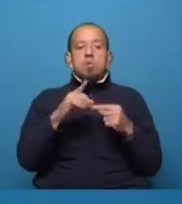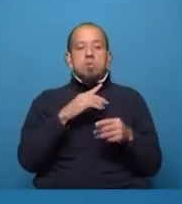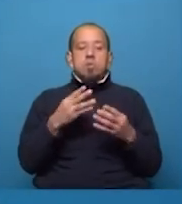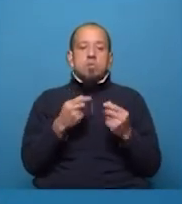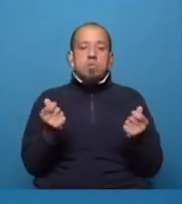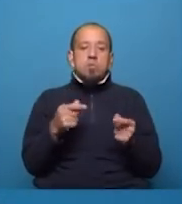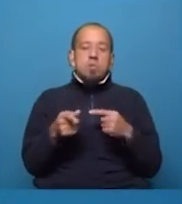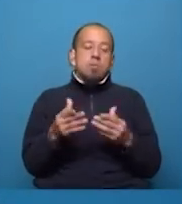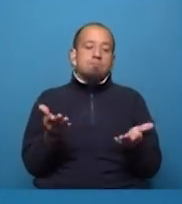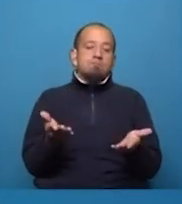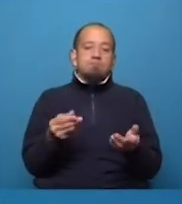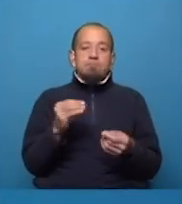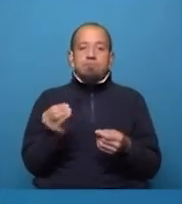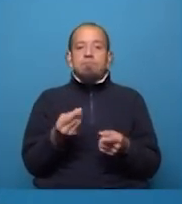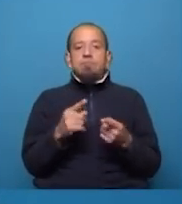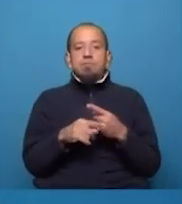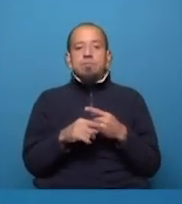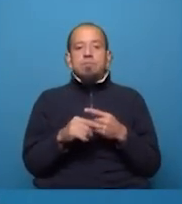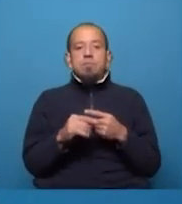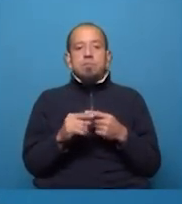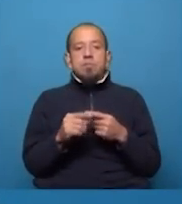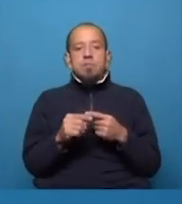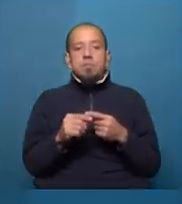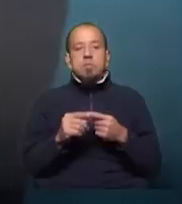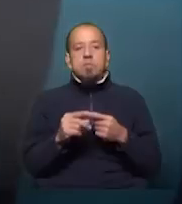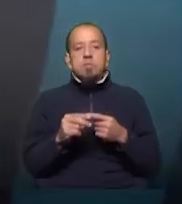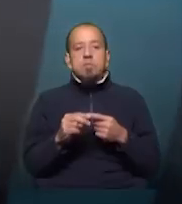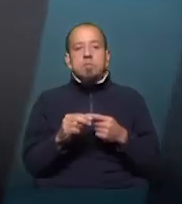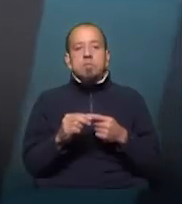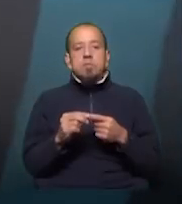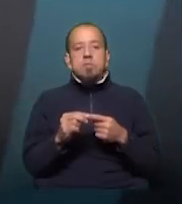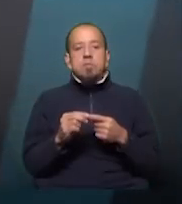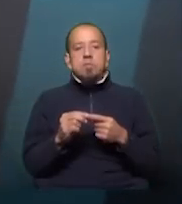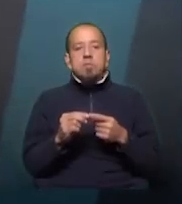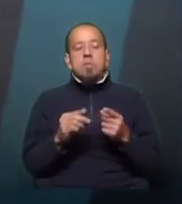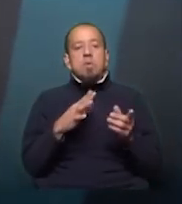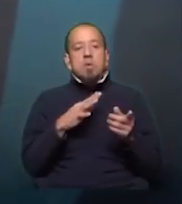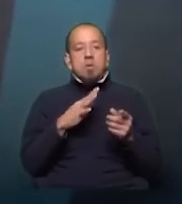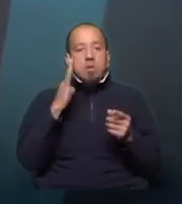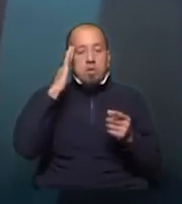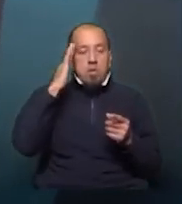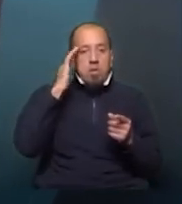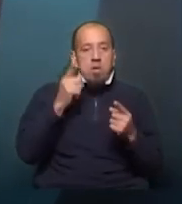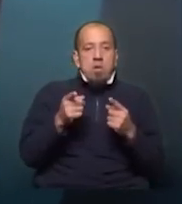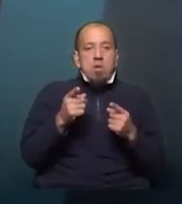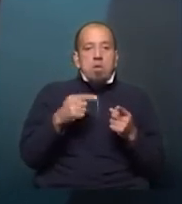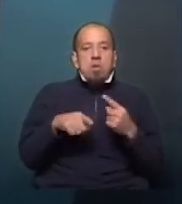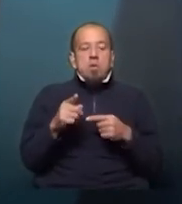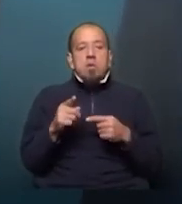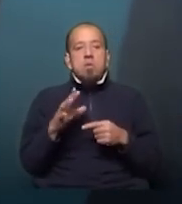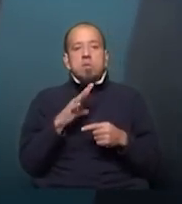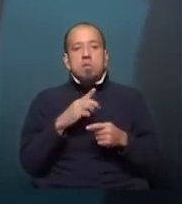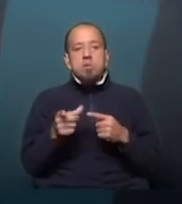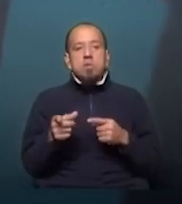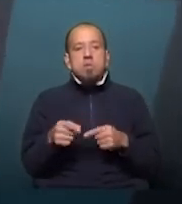desarmó y ahí perdés volvés a cero en la capacidad que había generado y en la conciencia que había generado de